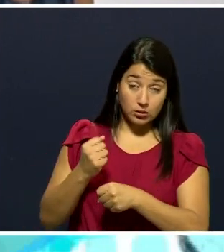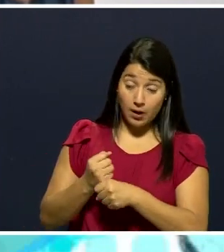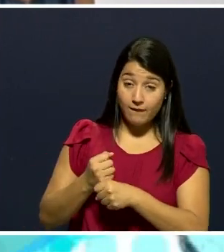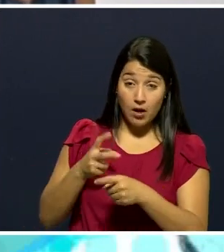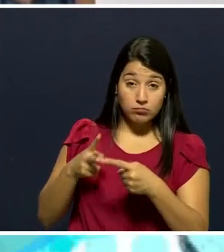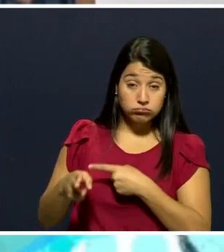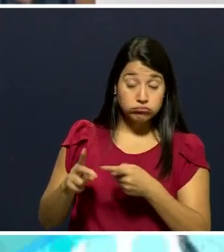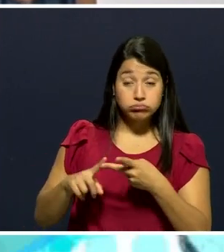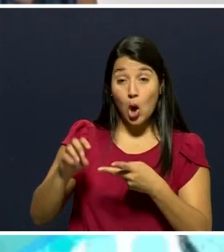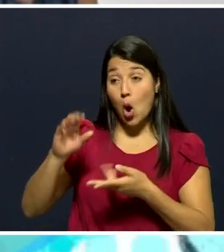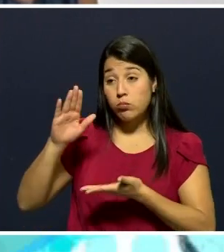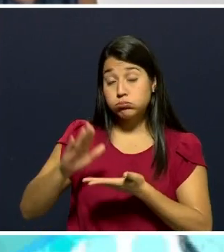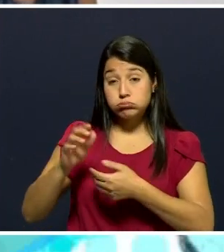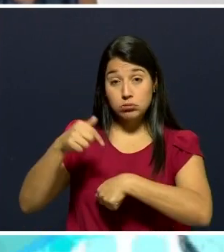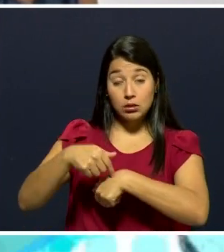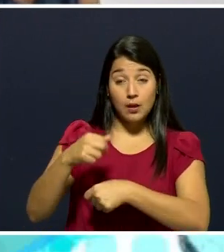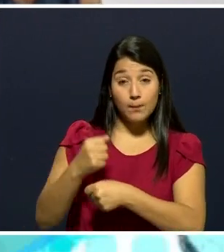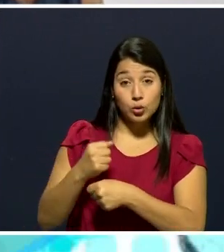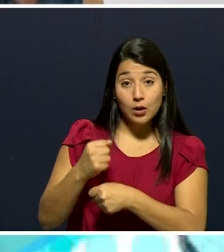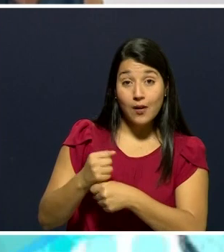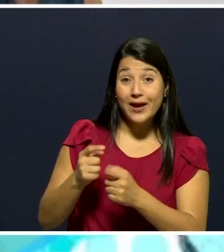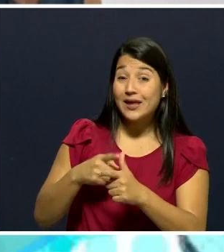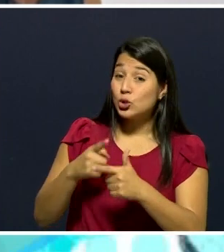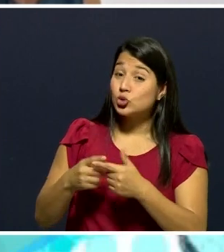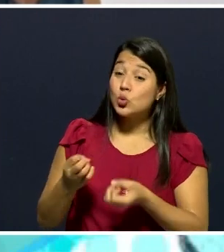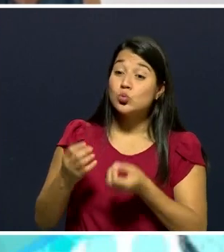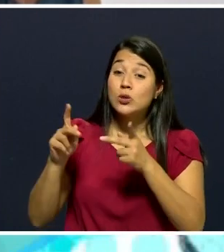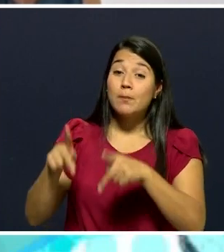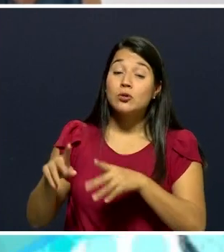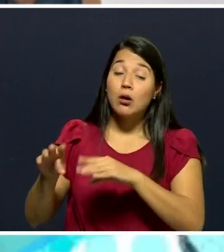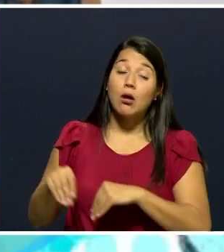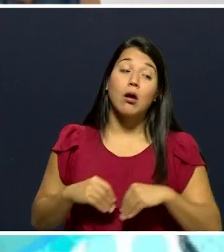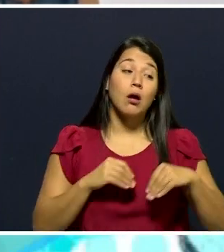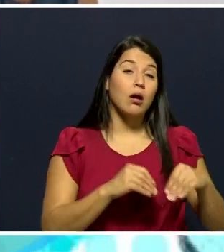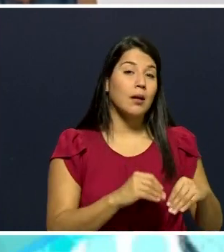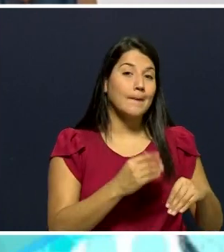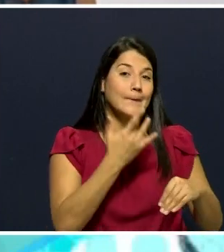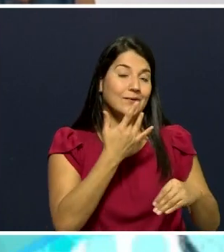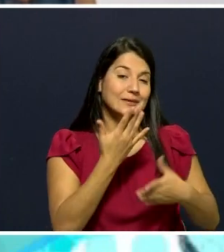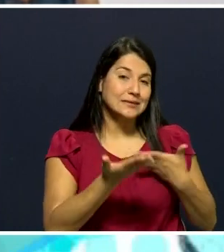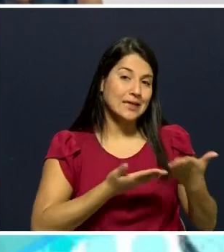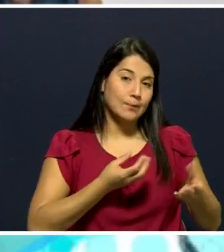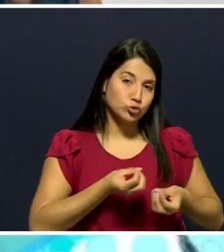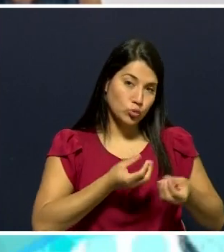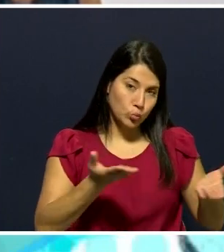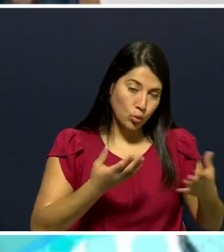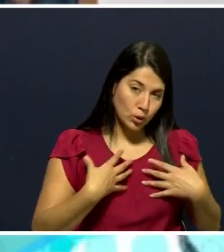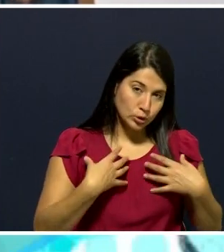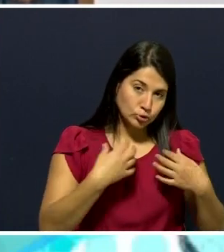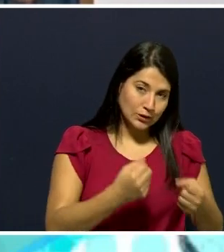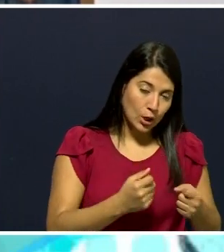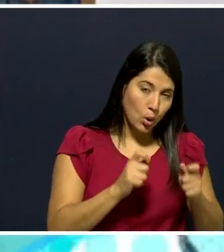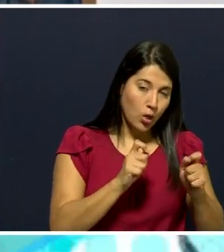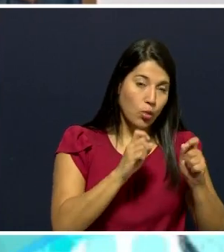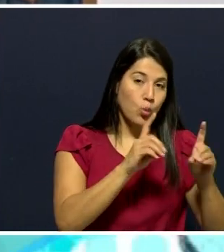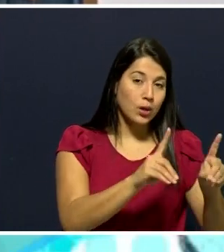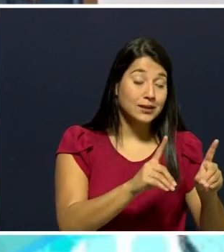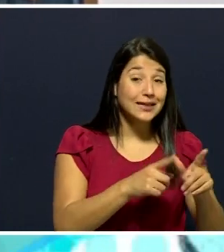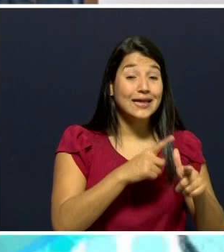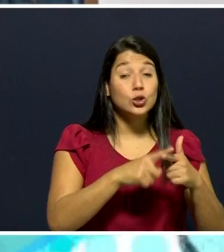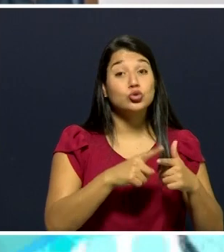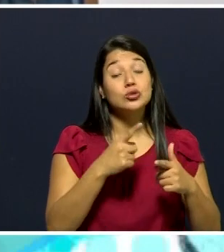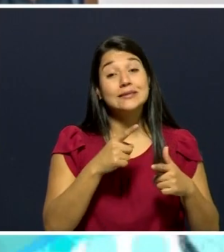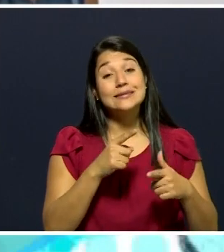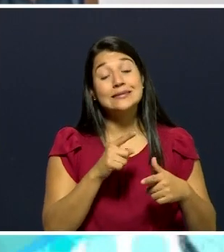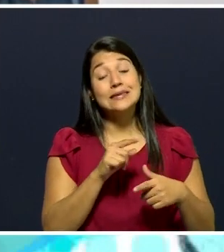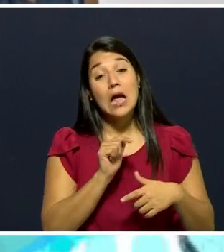ingresos de uno de los miembros del hogar, vuelven al sector público, y por lo tanto, para poder estirar esa cobija donde el sector público